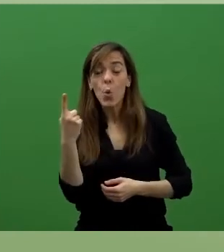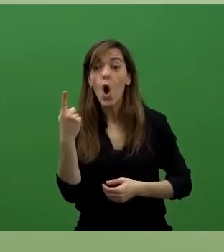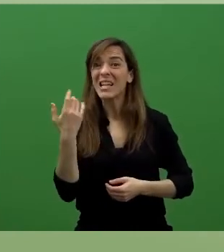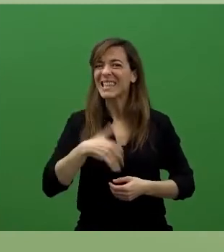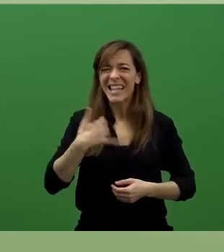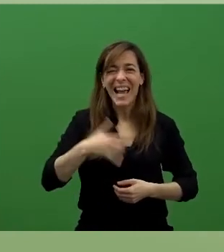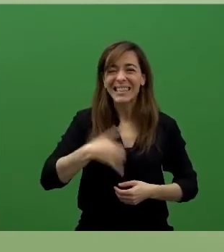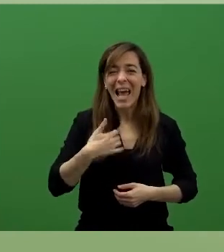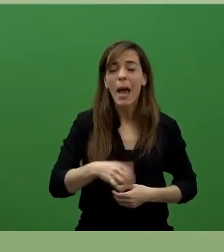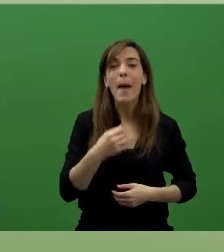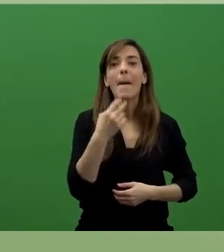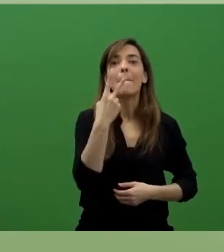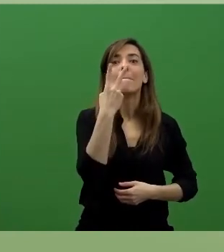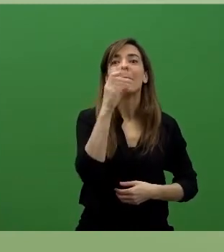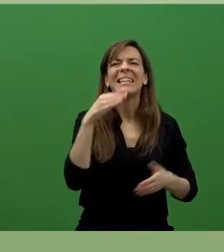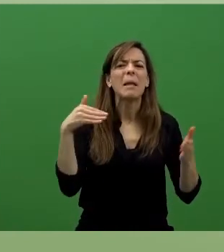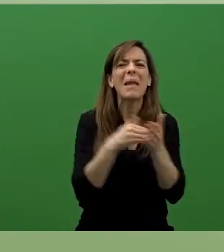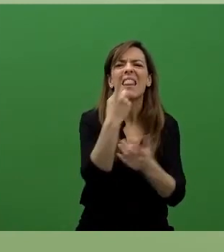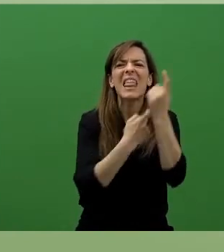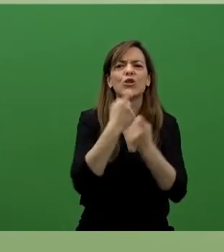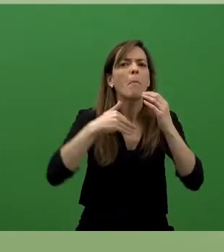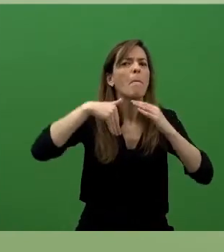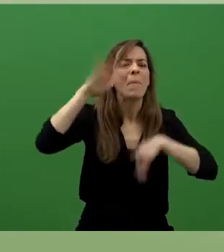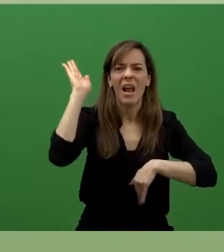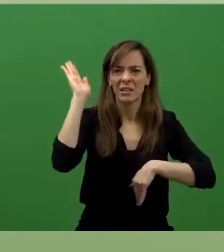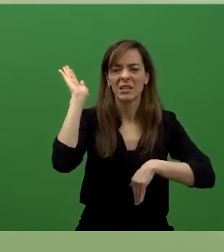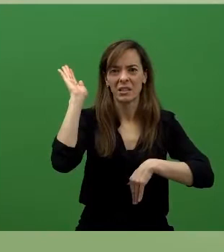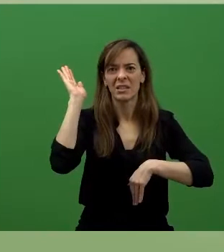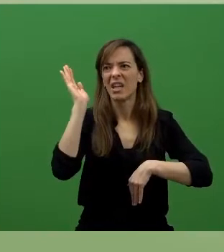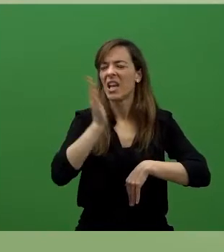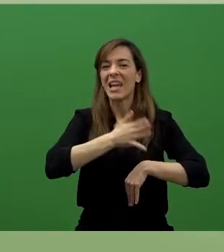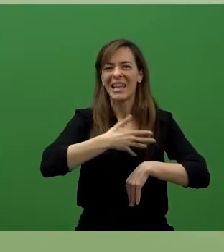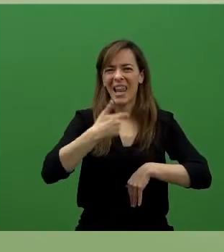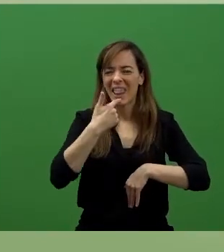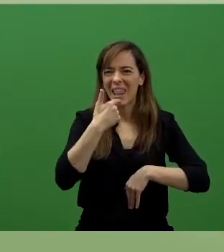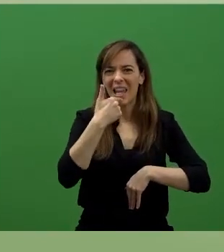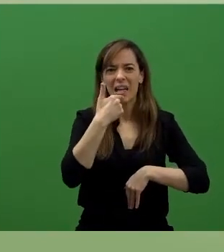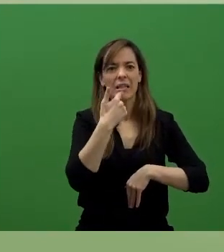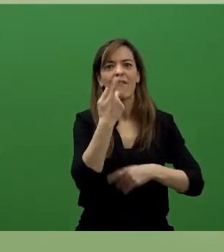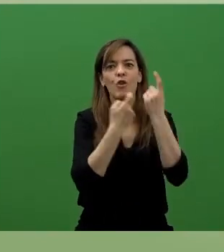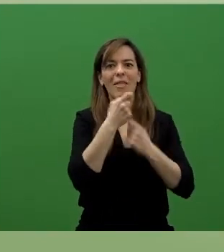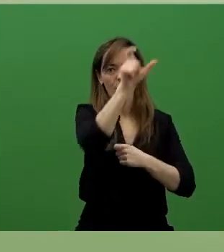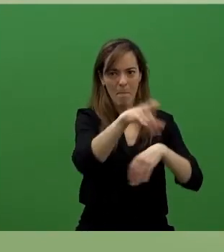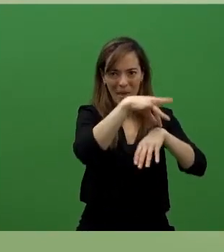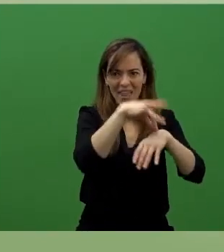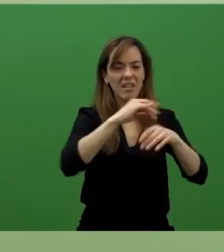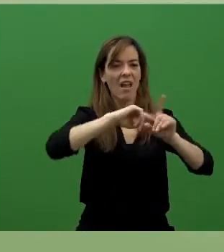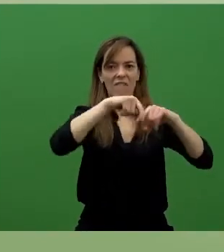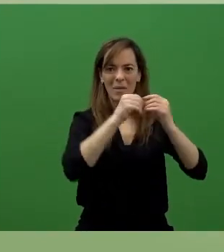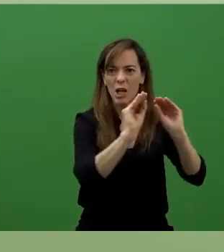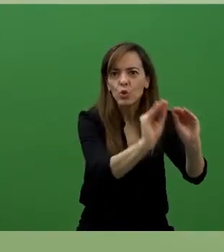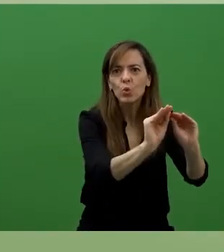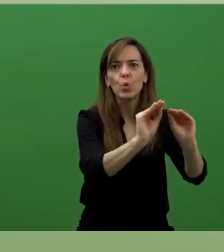de 20.000 sets de datos. Un set de datos sería la información de un paciente, de sus familiares, si existe,